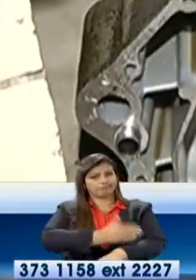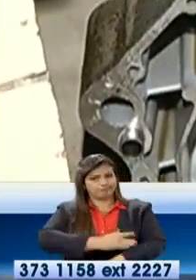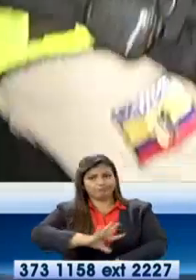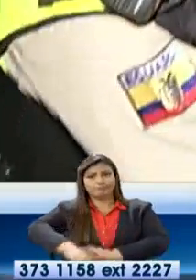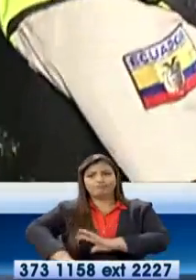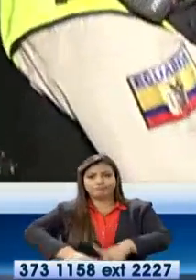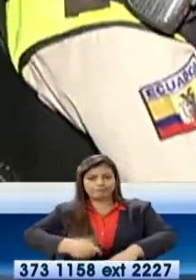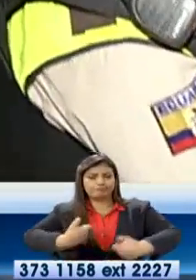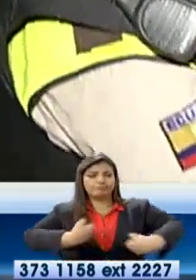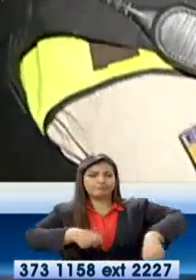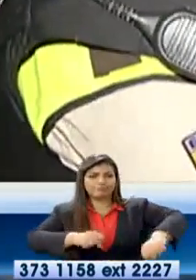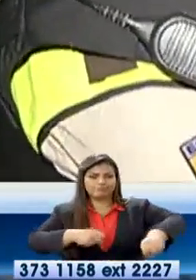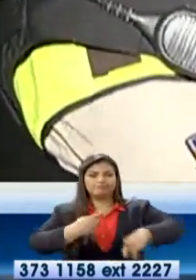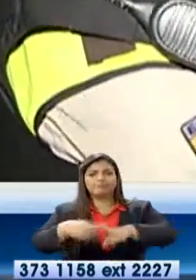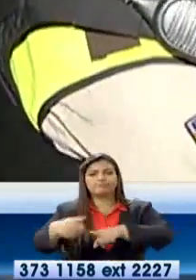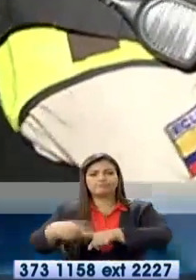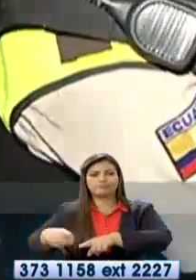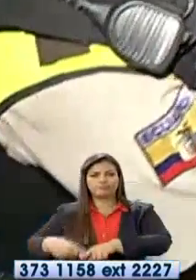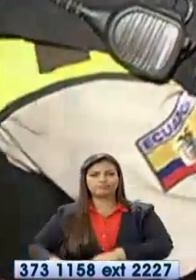robos de moto.